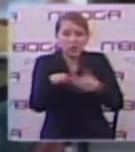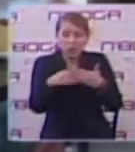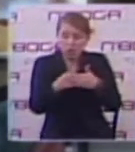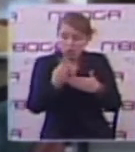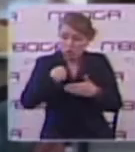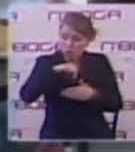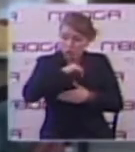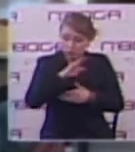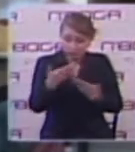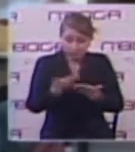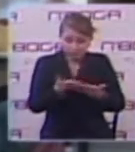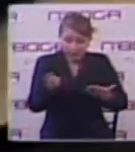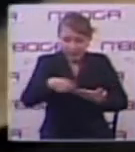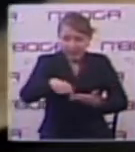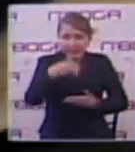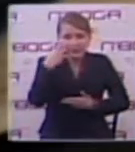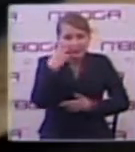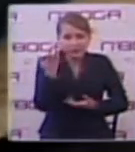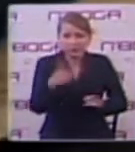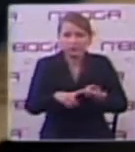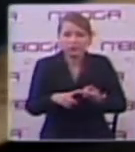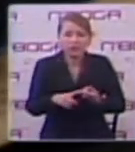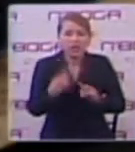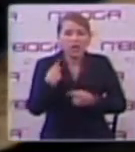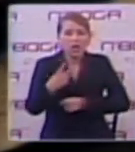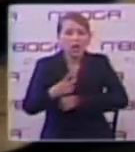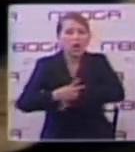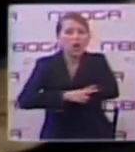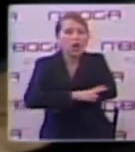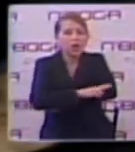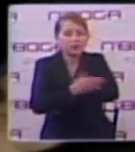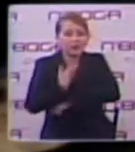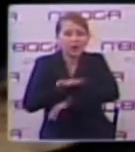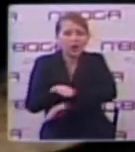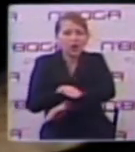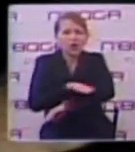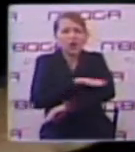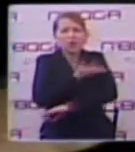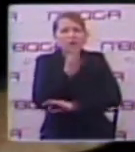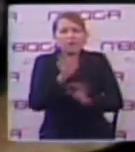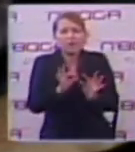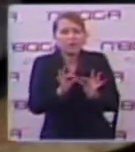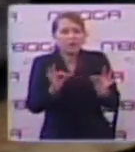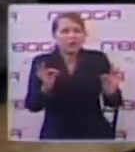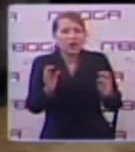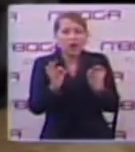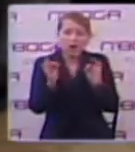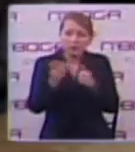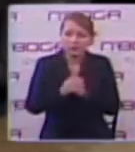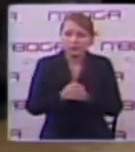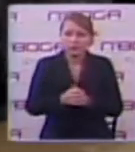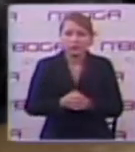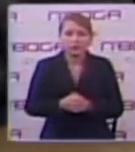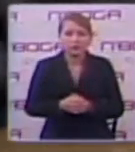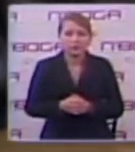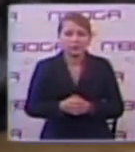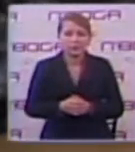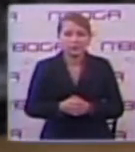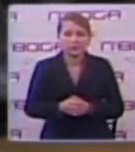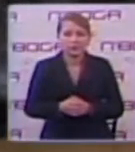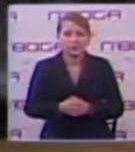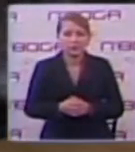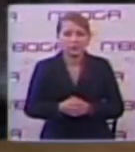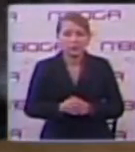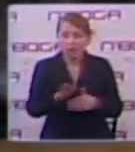nuestros productos, desde un lomo fino hasta un tibón o un top sirloin, o un